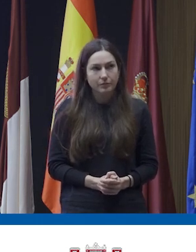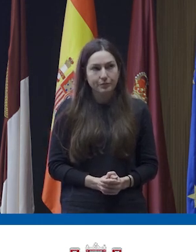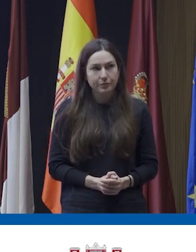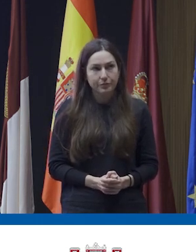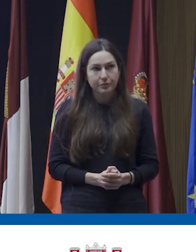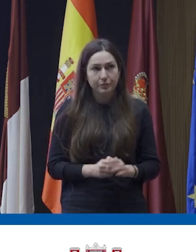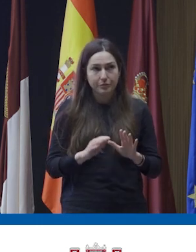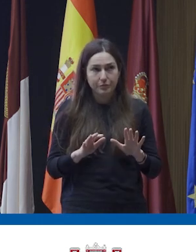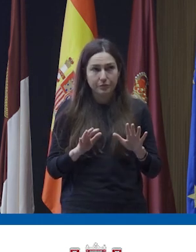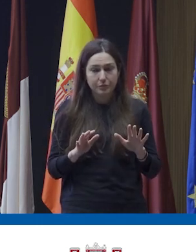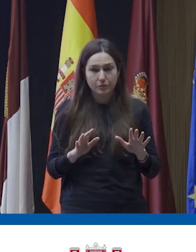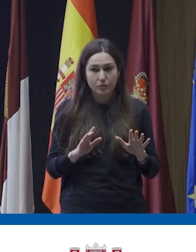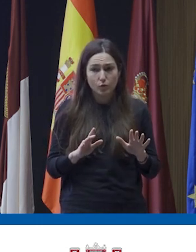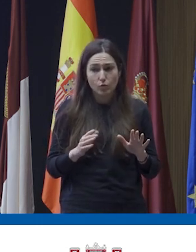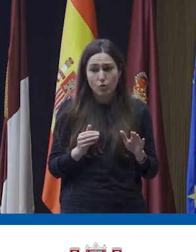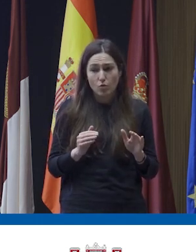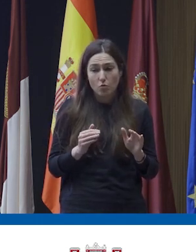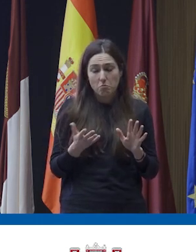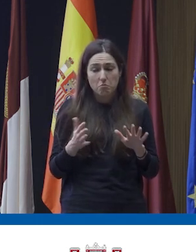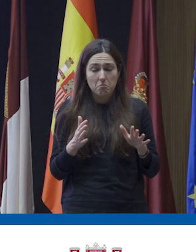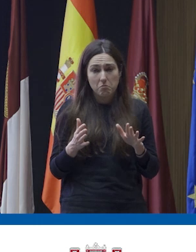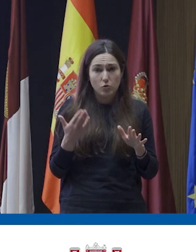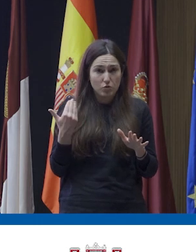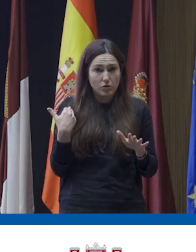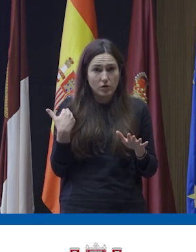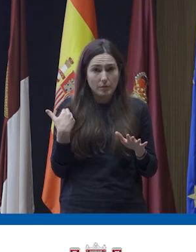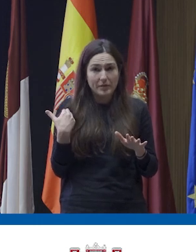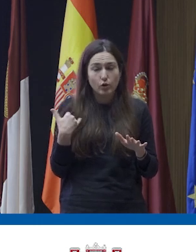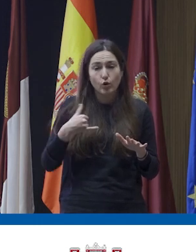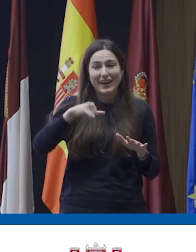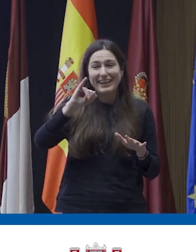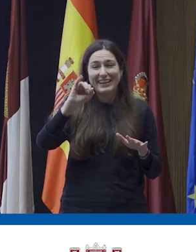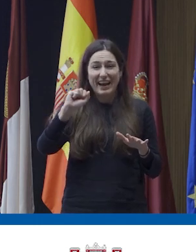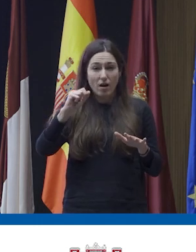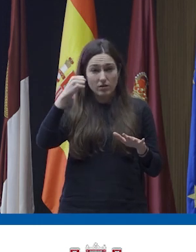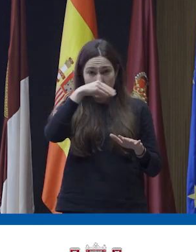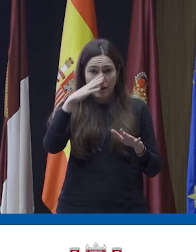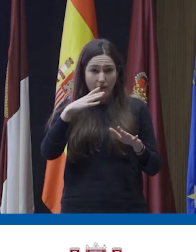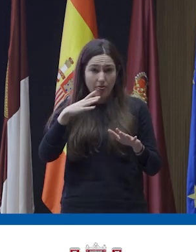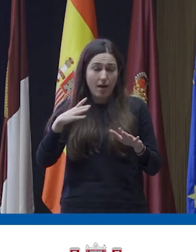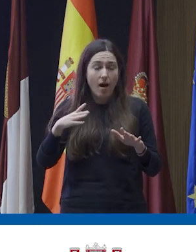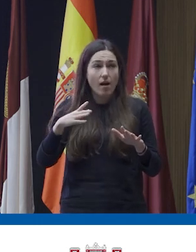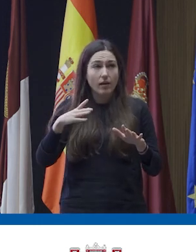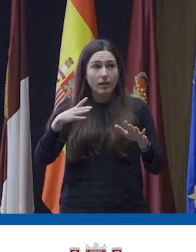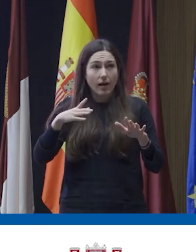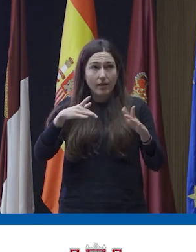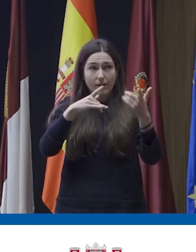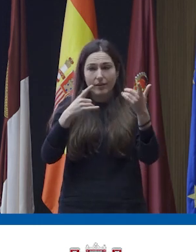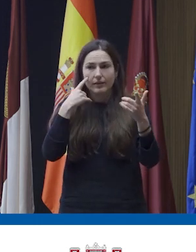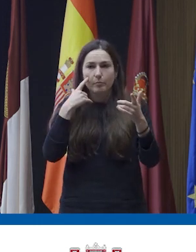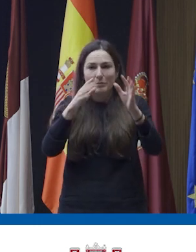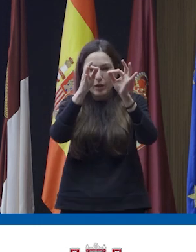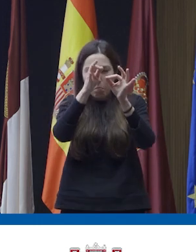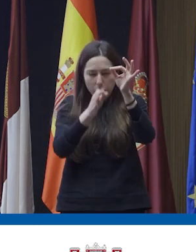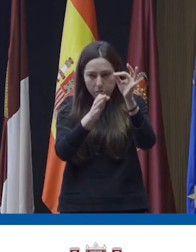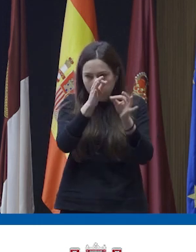para insistir, han surgido últimamente pues unas fórmulas con inteligencia artificial pues, que te terminan de calcular también la lente de manera todavía más